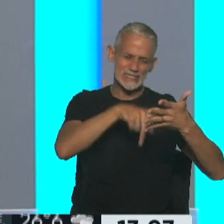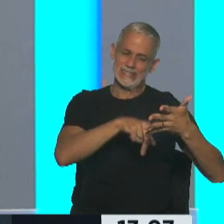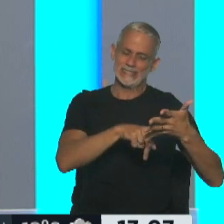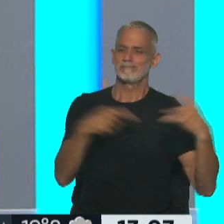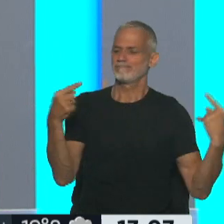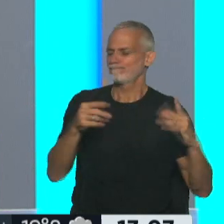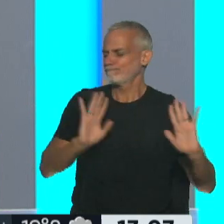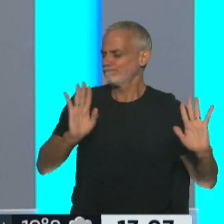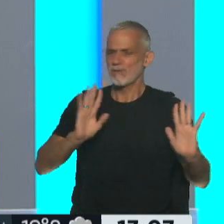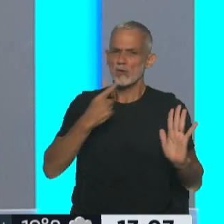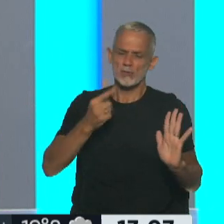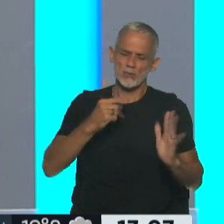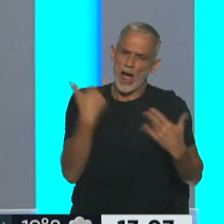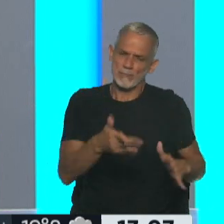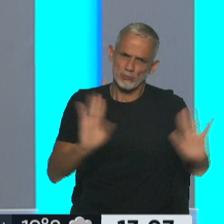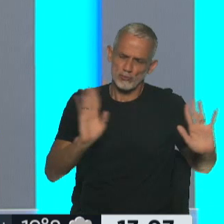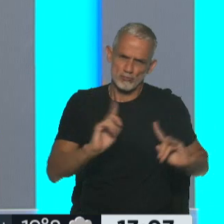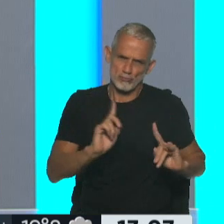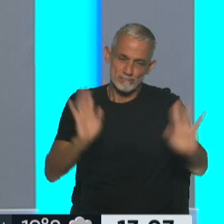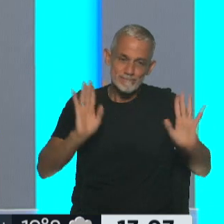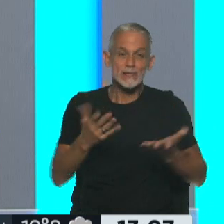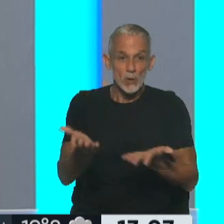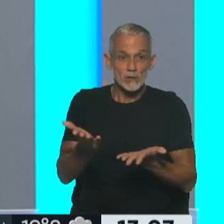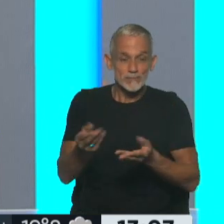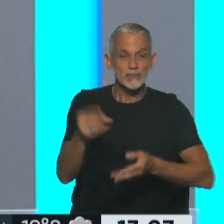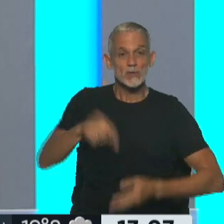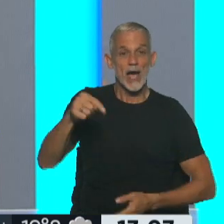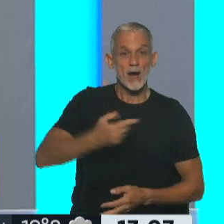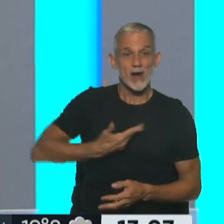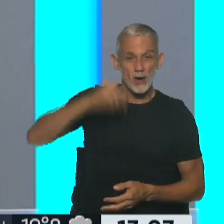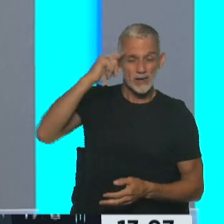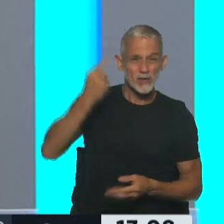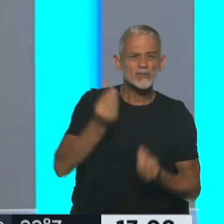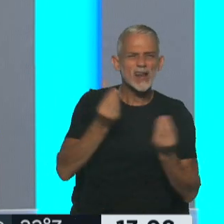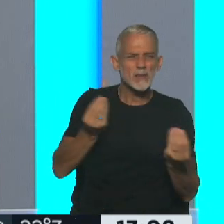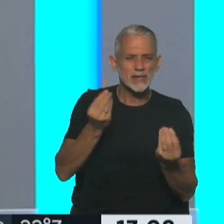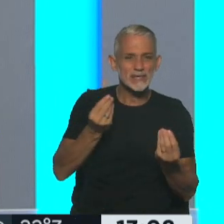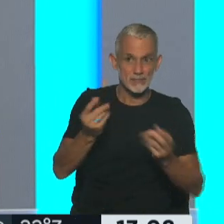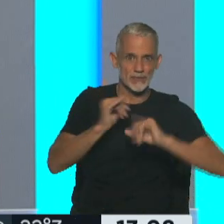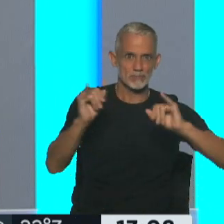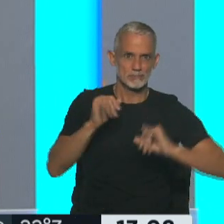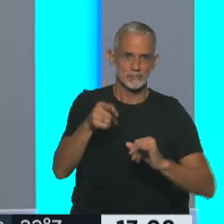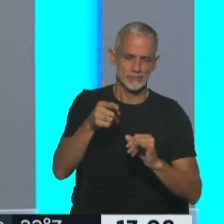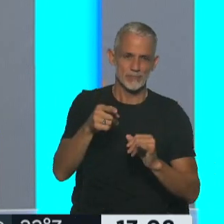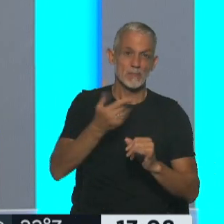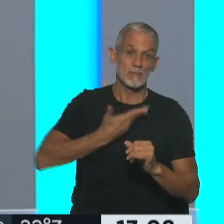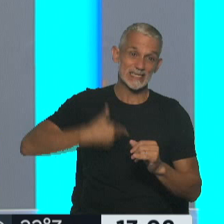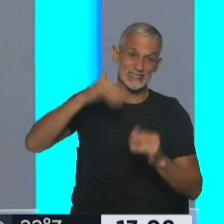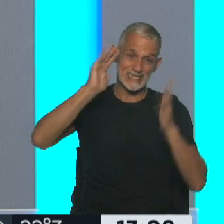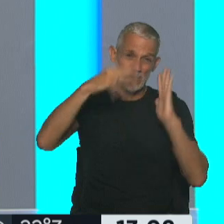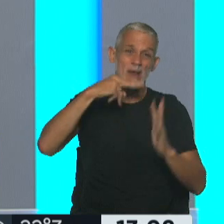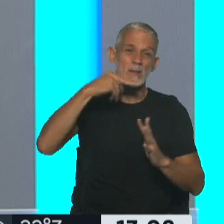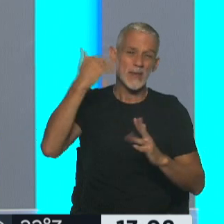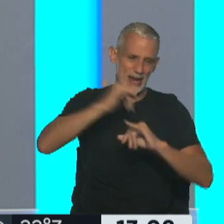dialoguista dijo, entonces no lo respaldamos. ¿Qué es lo que toma ahora el gobierno nacional y qué es lo que anunció? Por un lado, el presidente el pasado